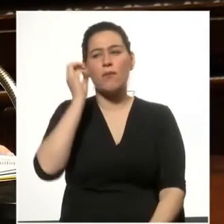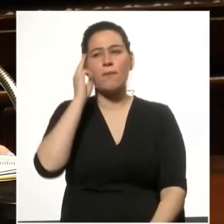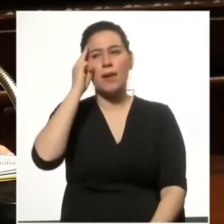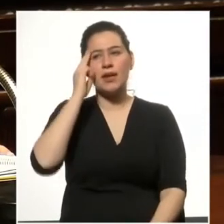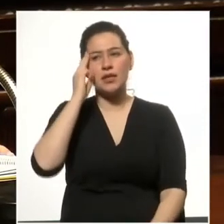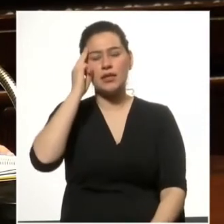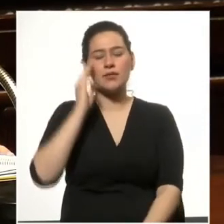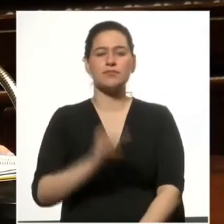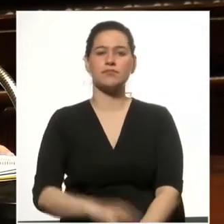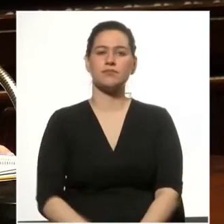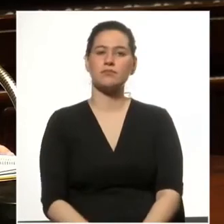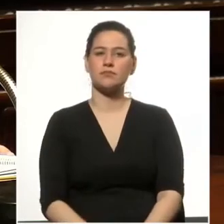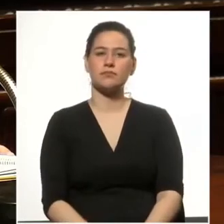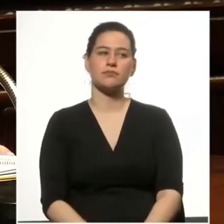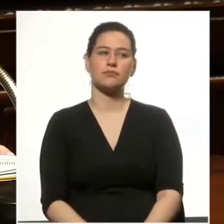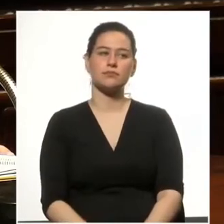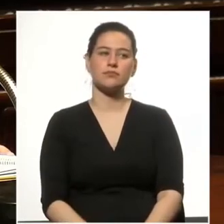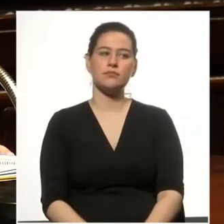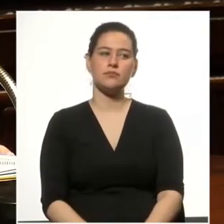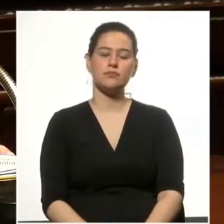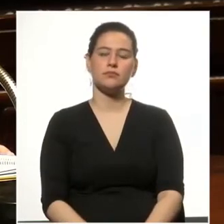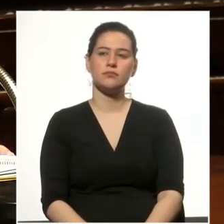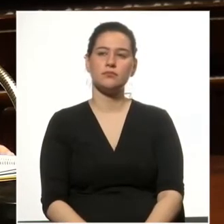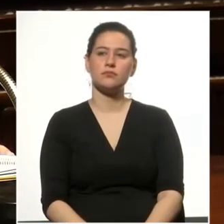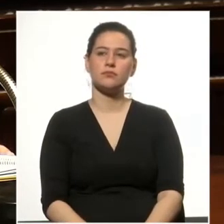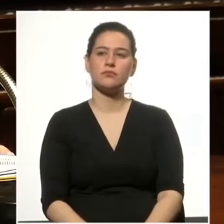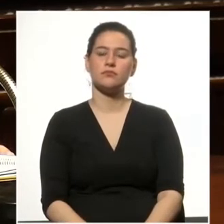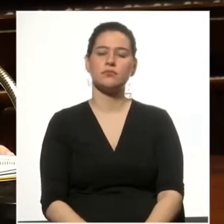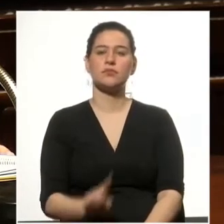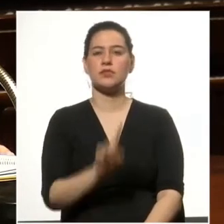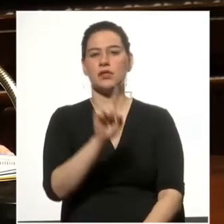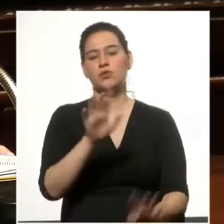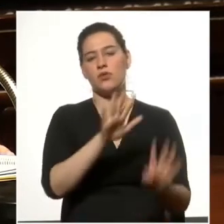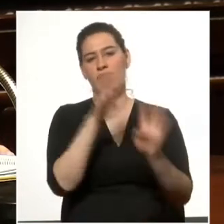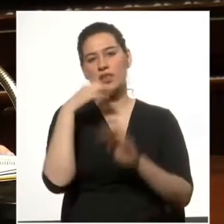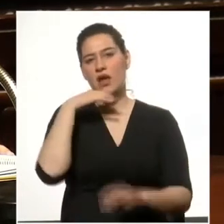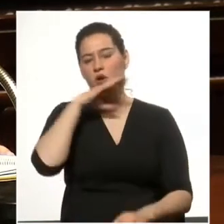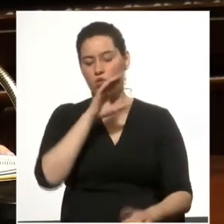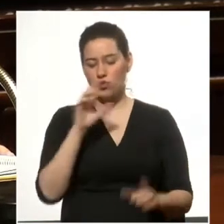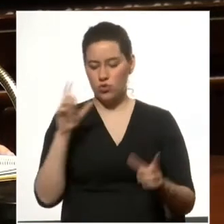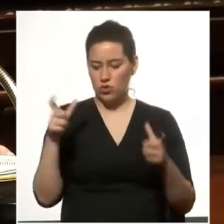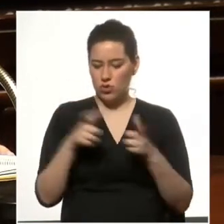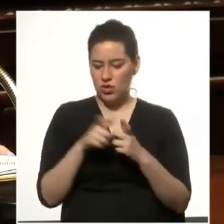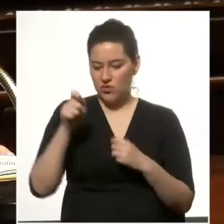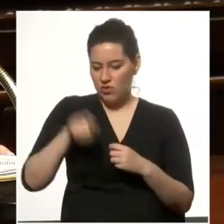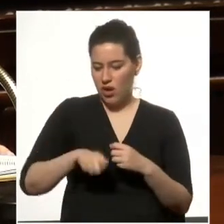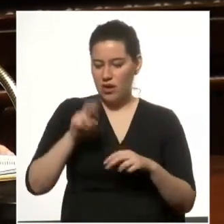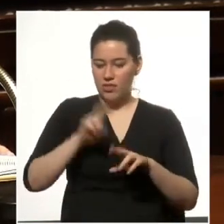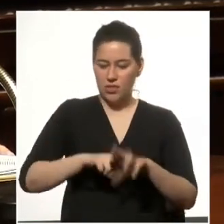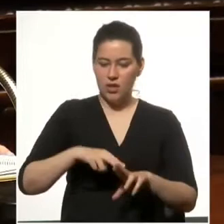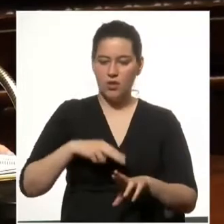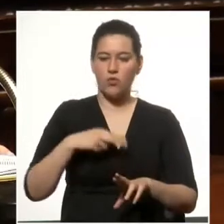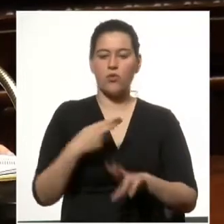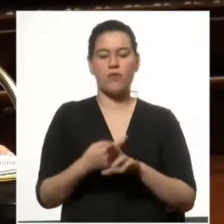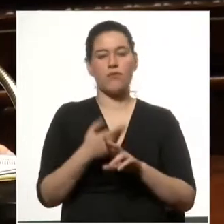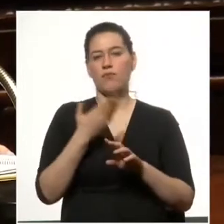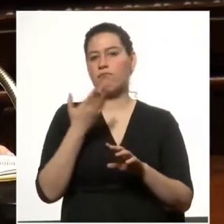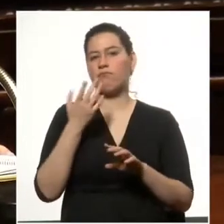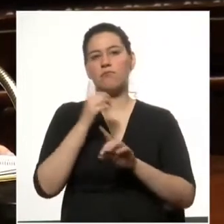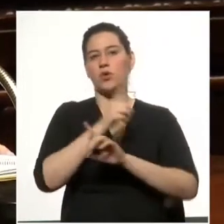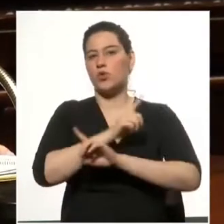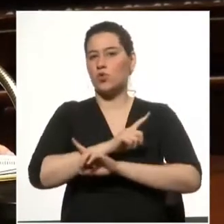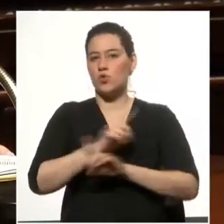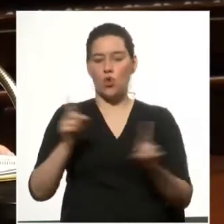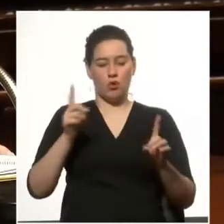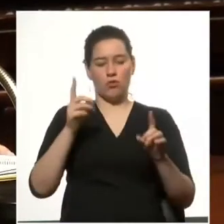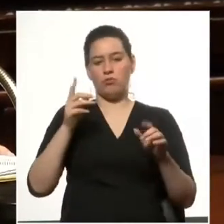Ríos? Semanas atrás, el 19 de agosto, el Tribunal de Apelaciones ordenó no reabrir